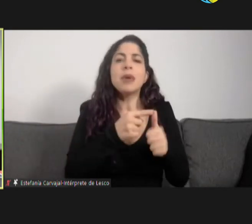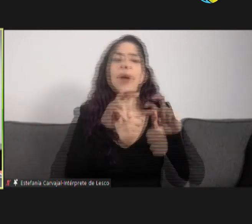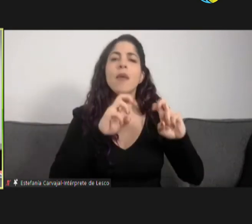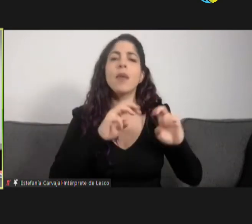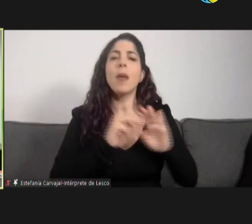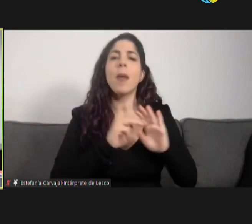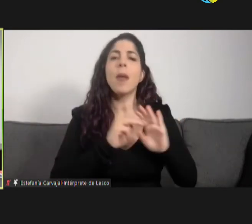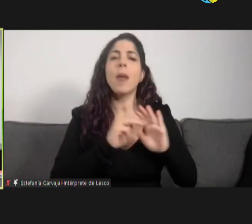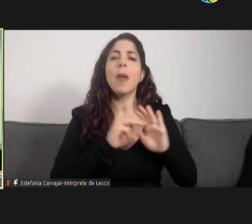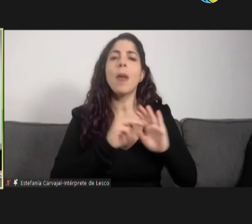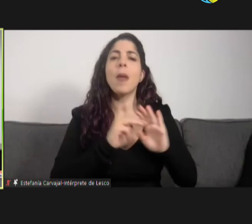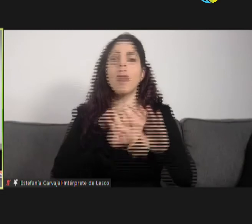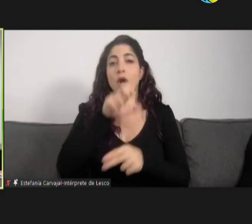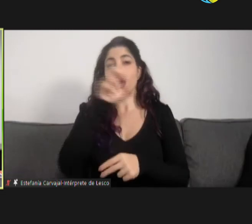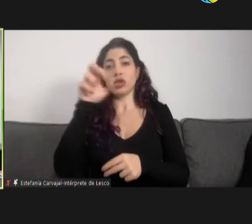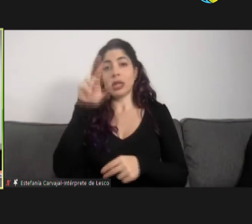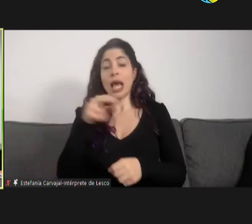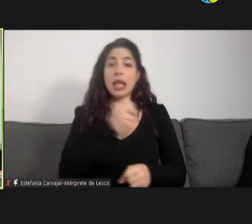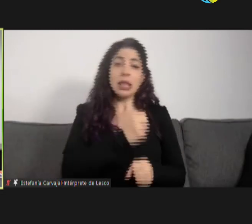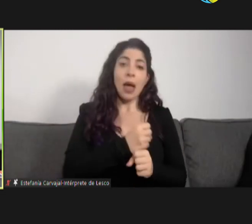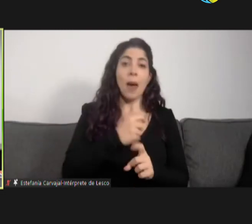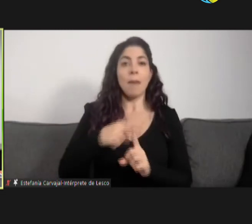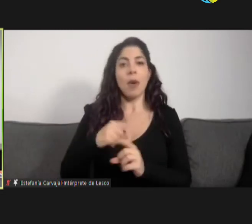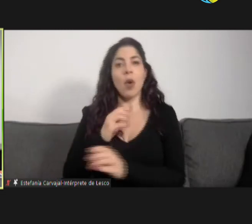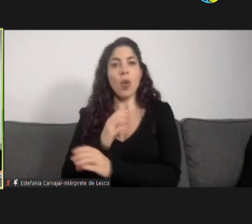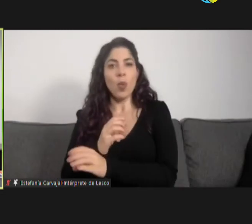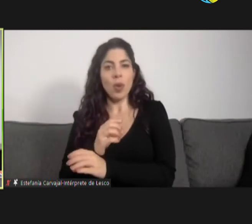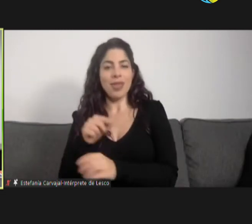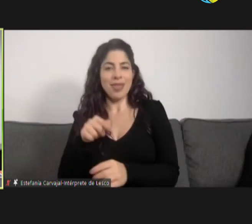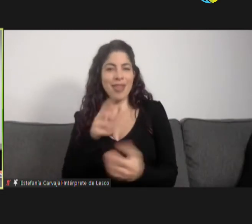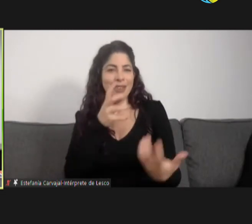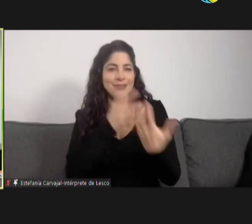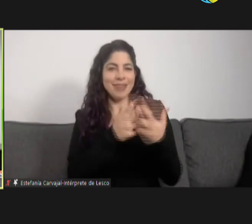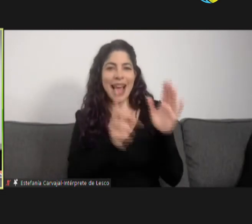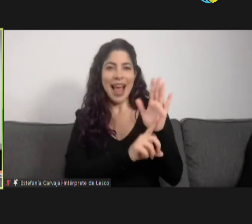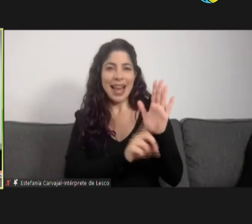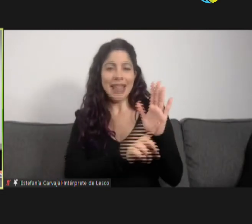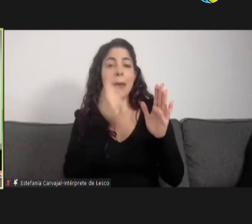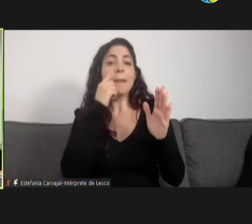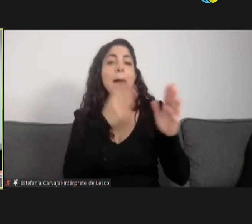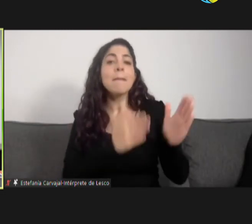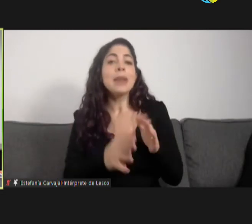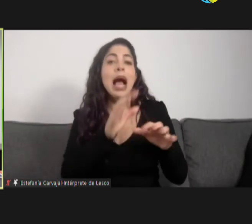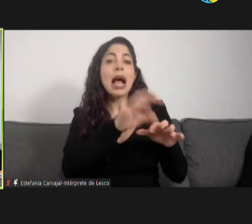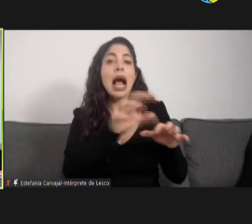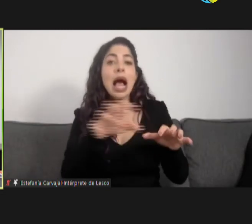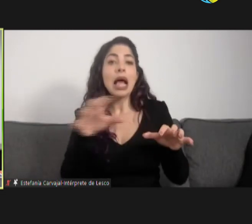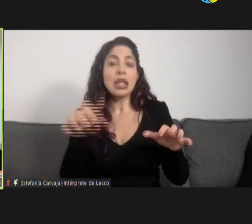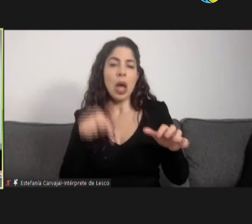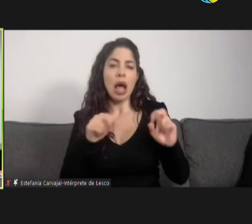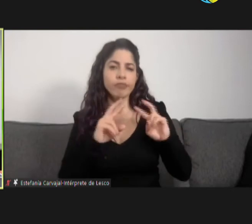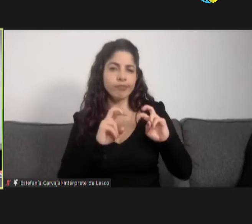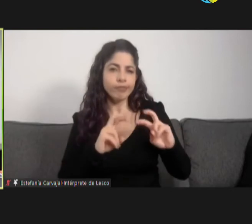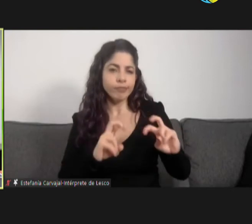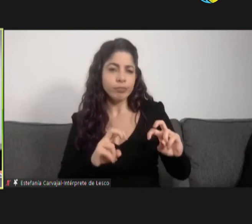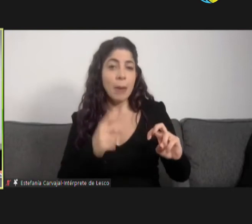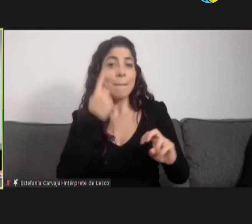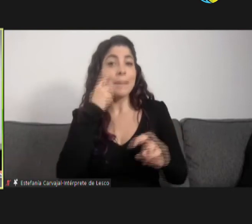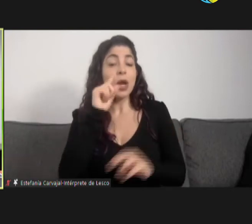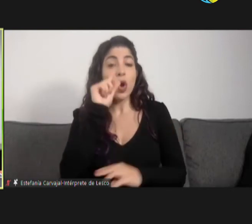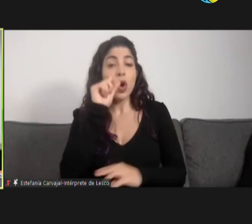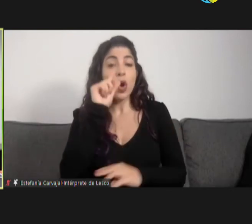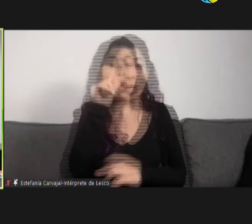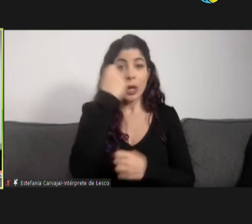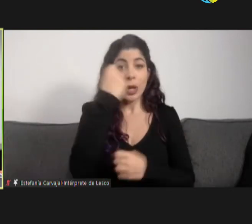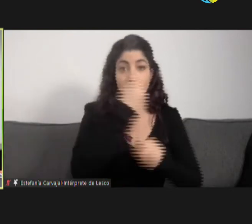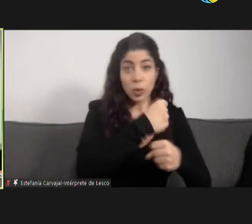gestión Costa Rica Trabaja y Se Cuida en alineamiento con las alertas para que se activen los planes cantonales, donde tanto los gobiernos